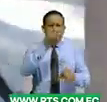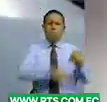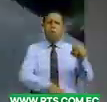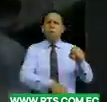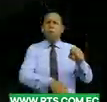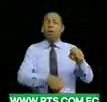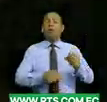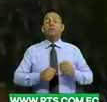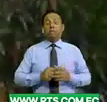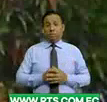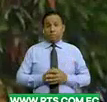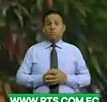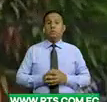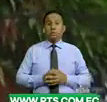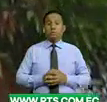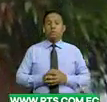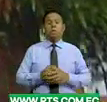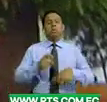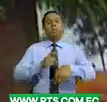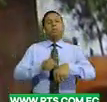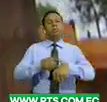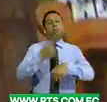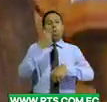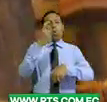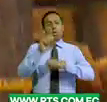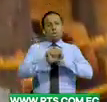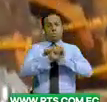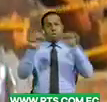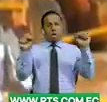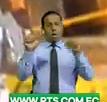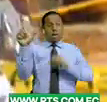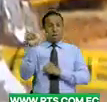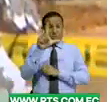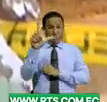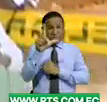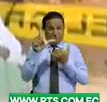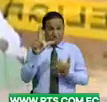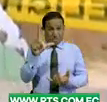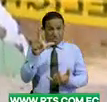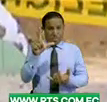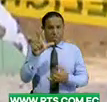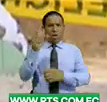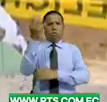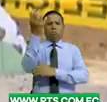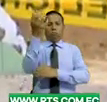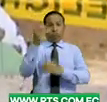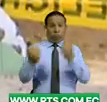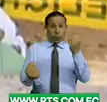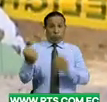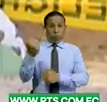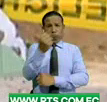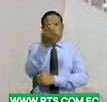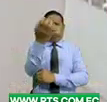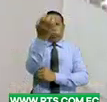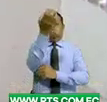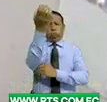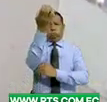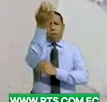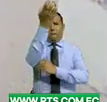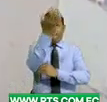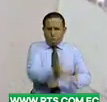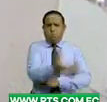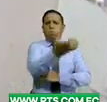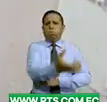sé. Eran las 11 de la mañana de este lunes cuando un brazo de una grúa cayó en el área frontal de la vivienda, justo